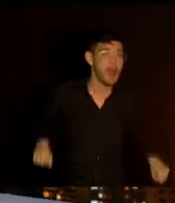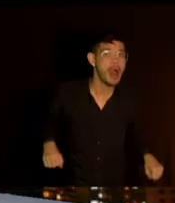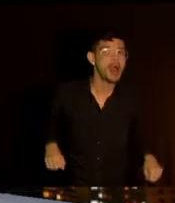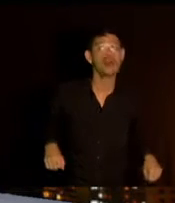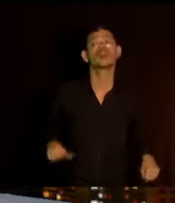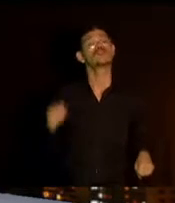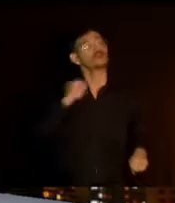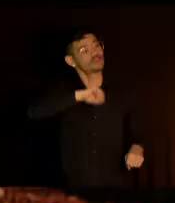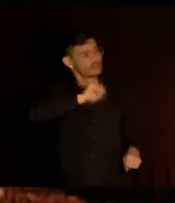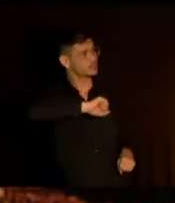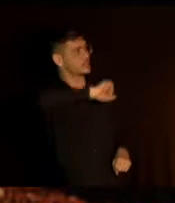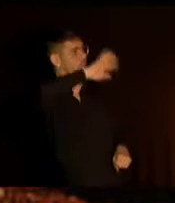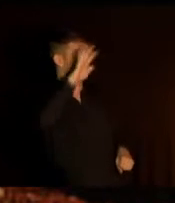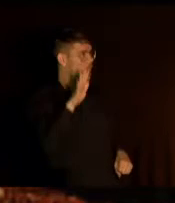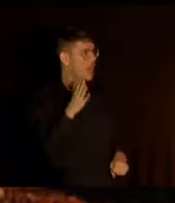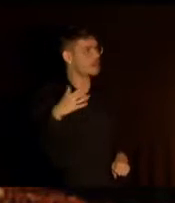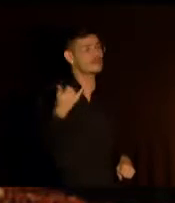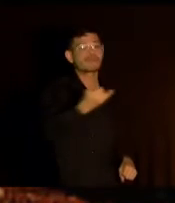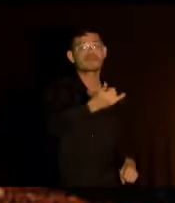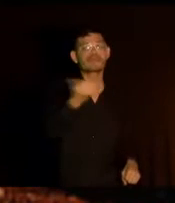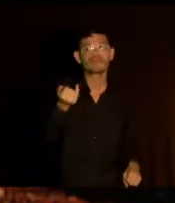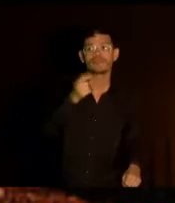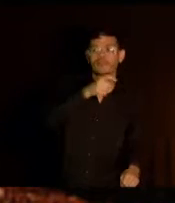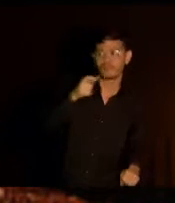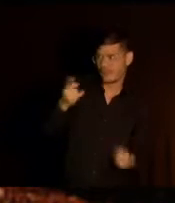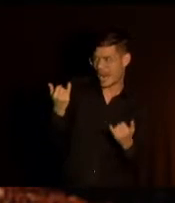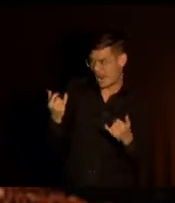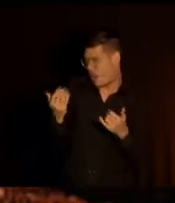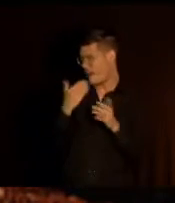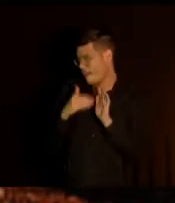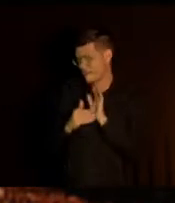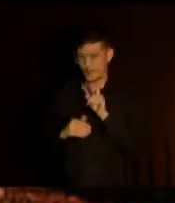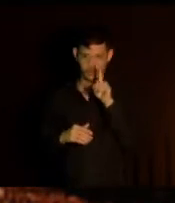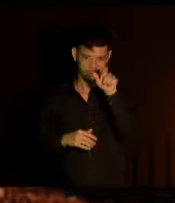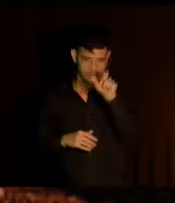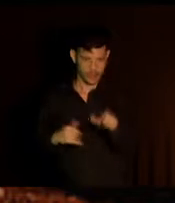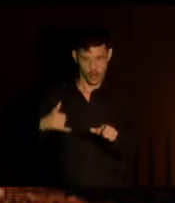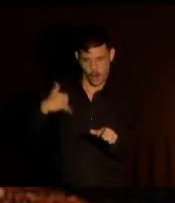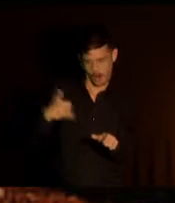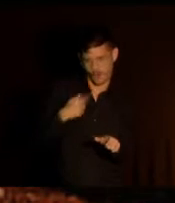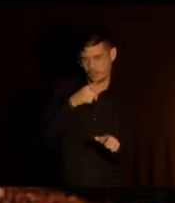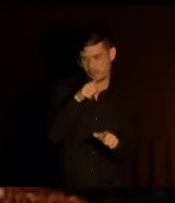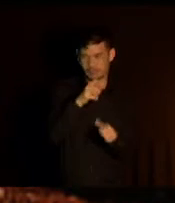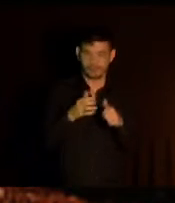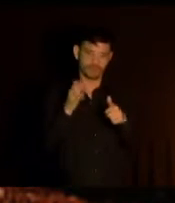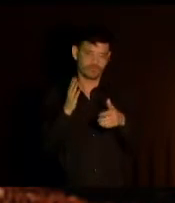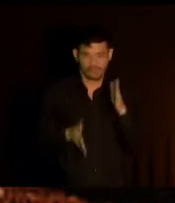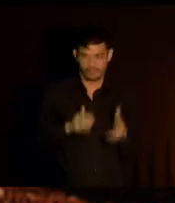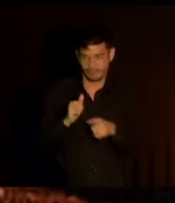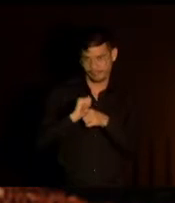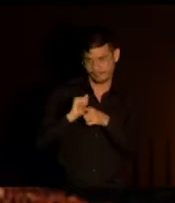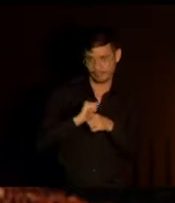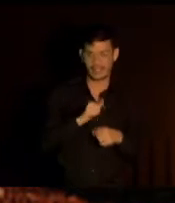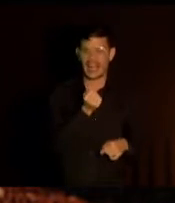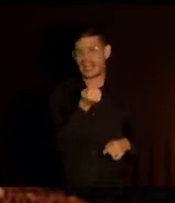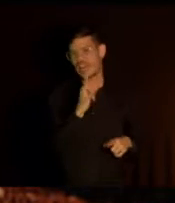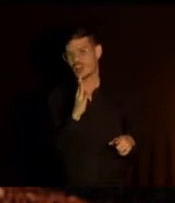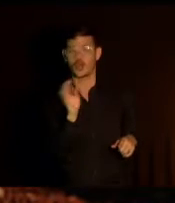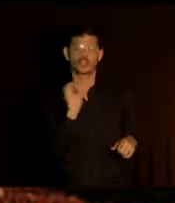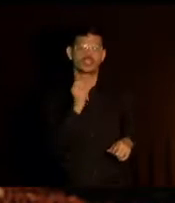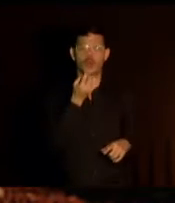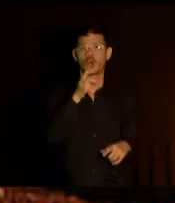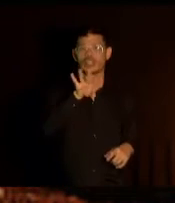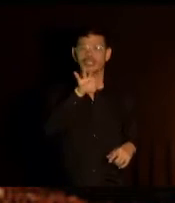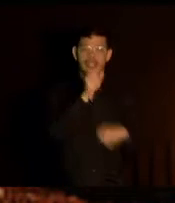población. Y que ahorita tú conversas con un atleta juvenil que tiene 14, 15 años y es, el deporte para ellos